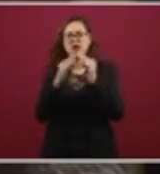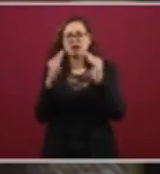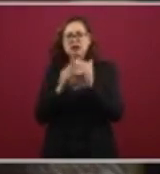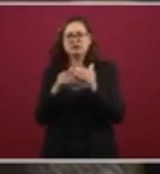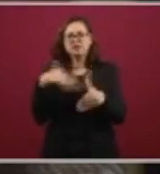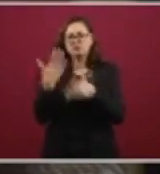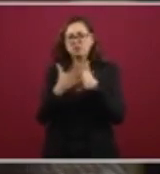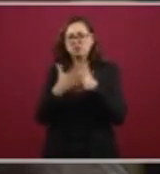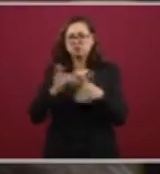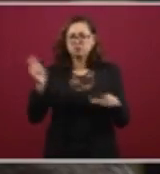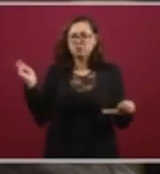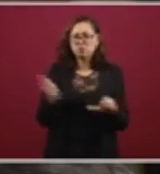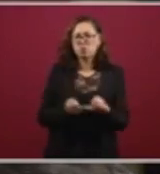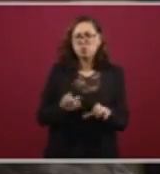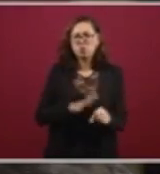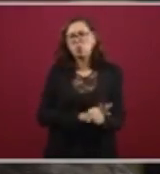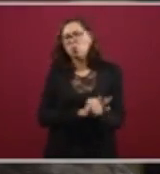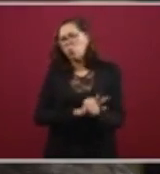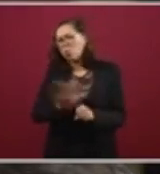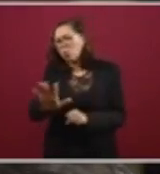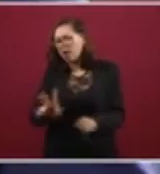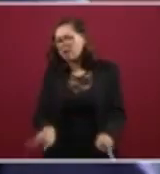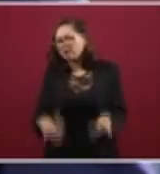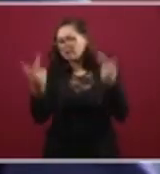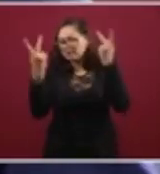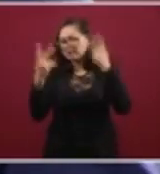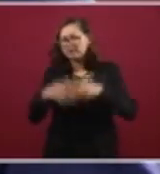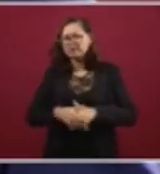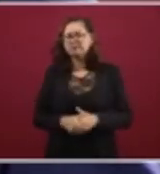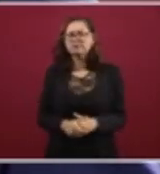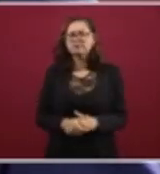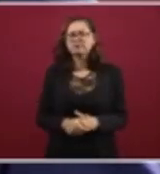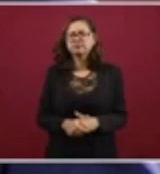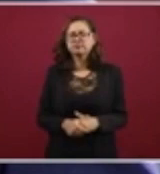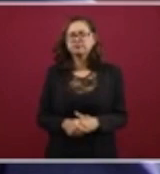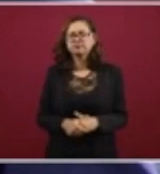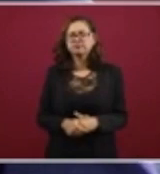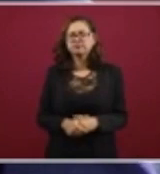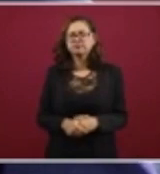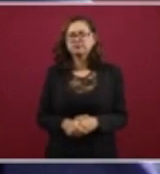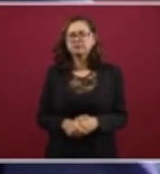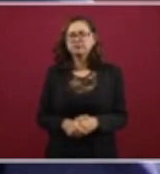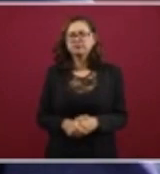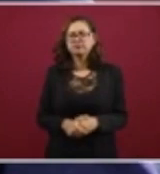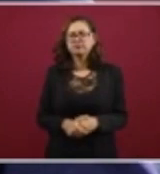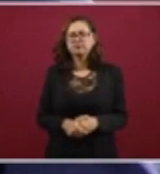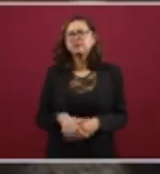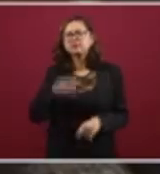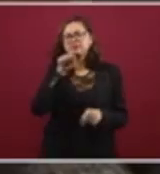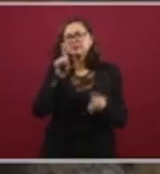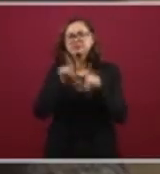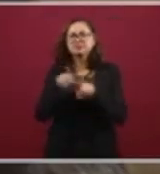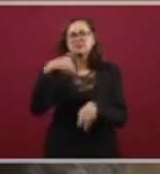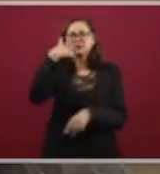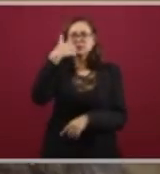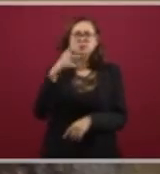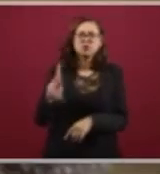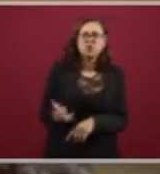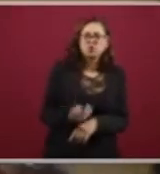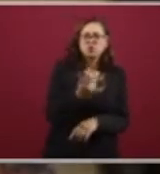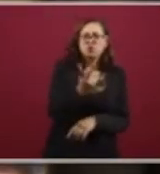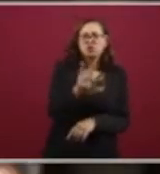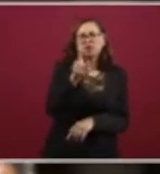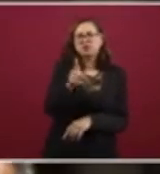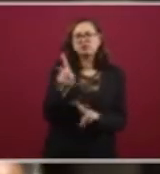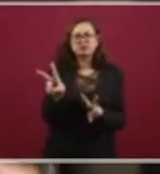subasta próximamente. También quisiera preguntarle, porque en redes sociales hay alguna duda